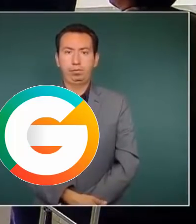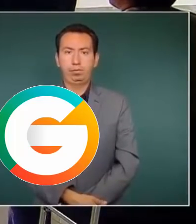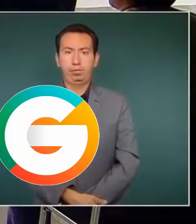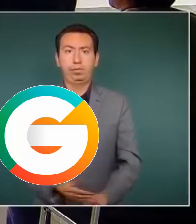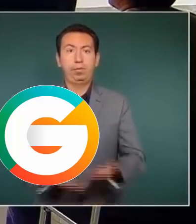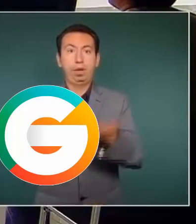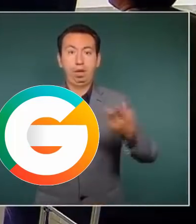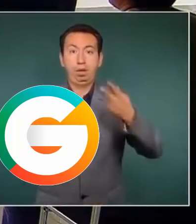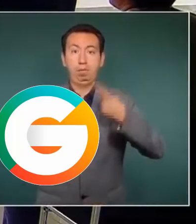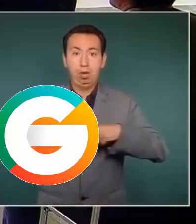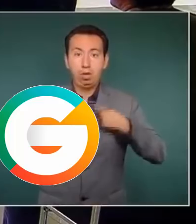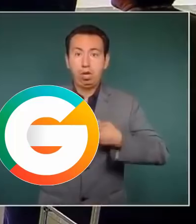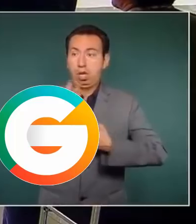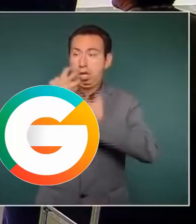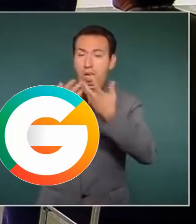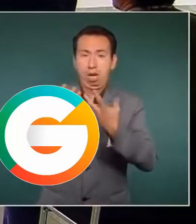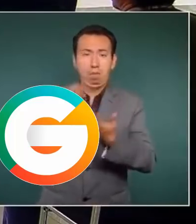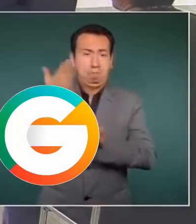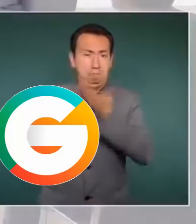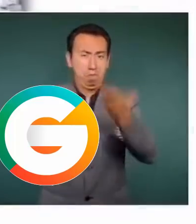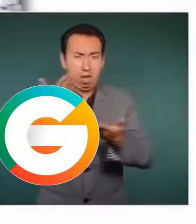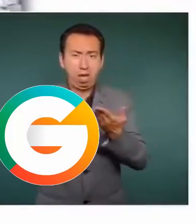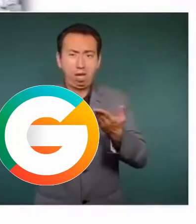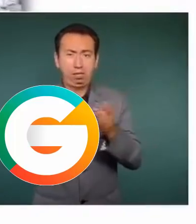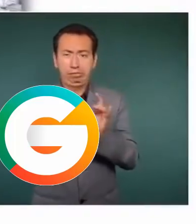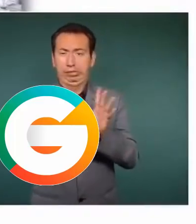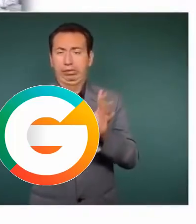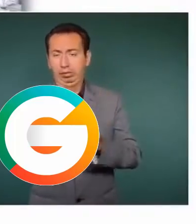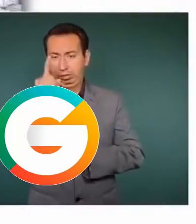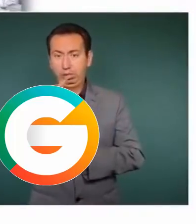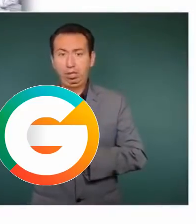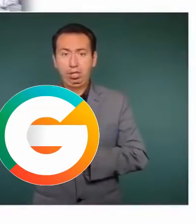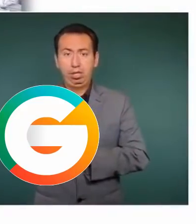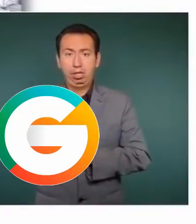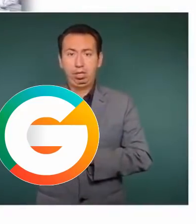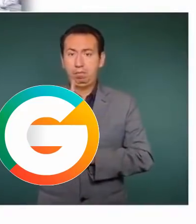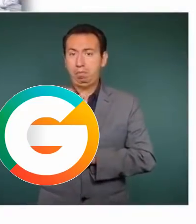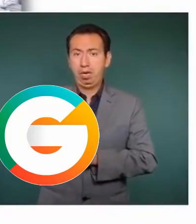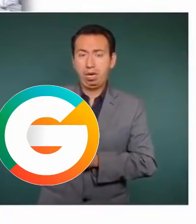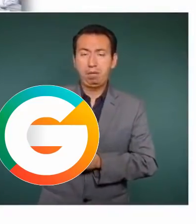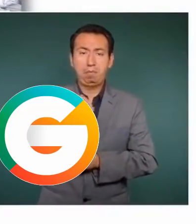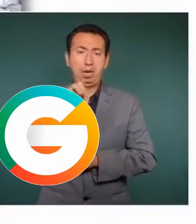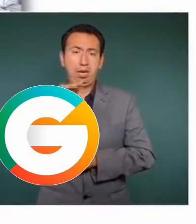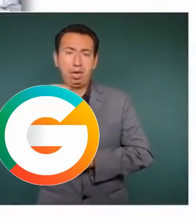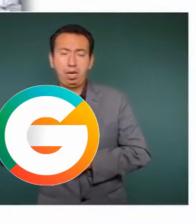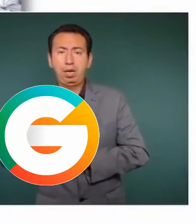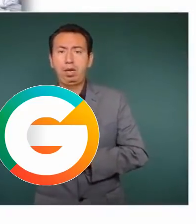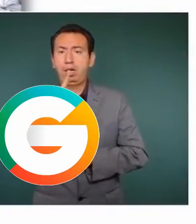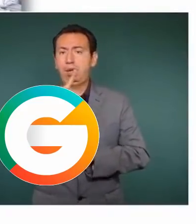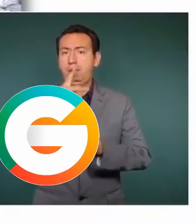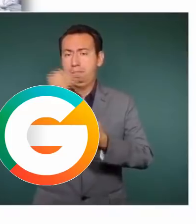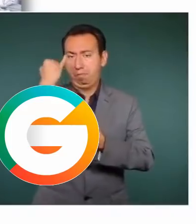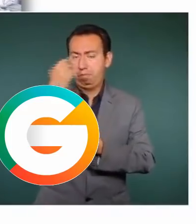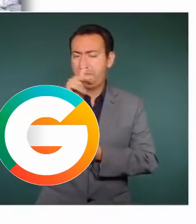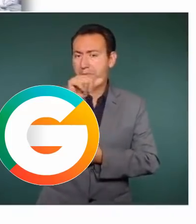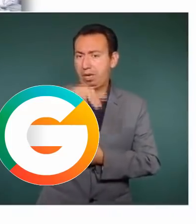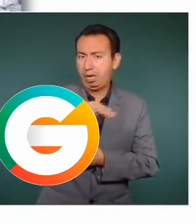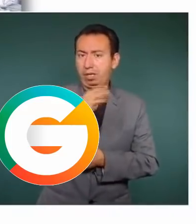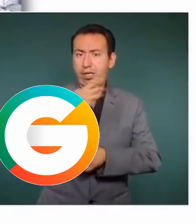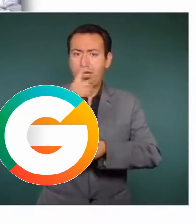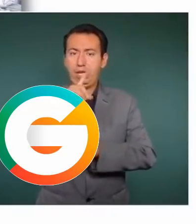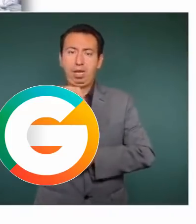auxilio a la población, se han aplicado el Plan Marina, el Plan DN3 y el Plan de la Guardia Nacional,